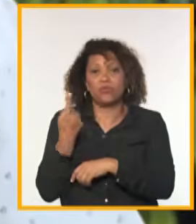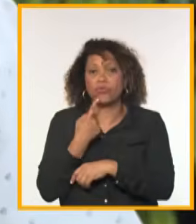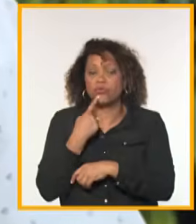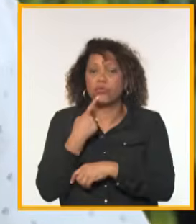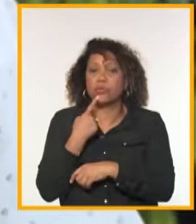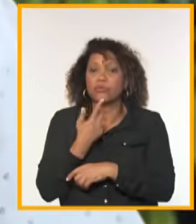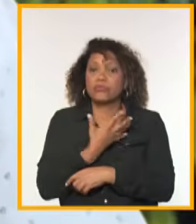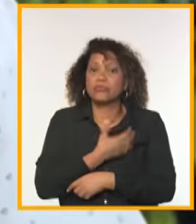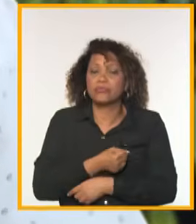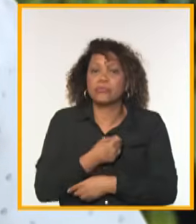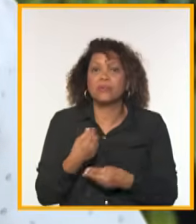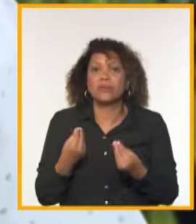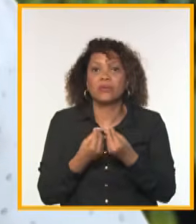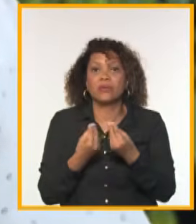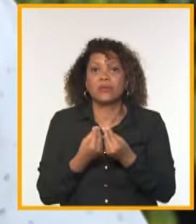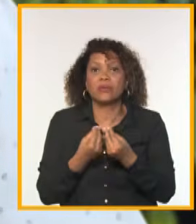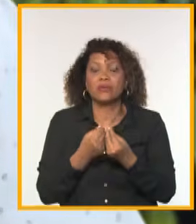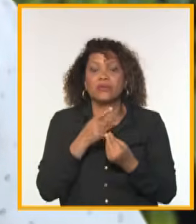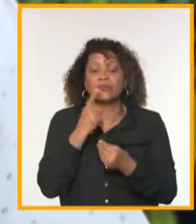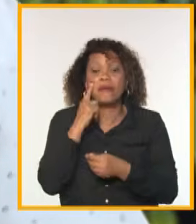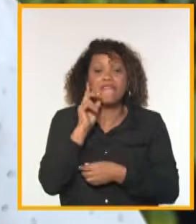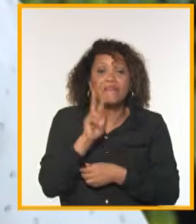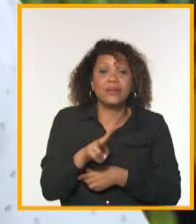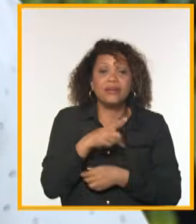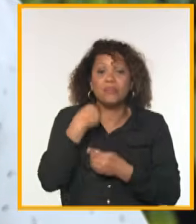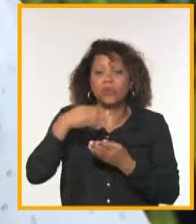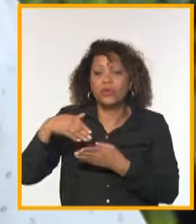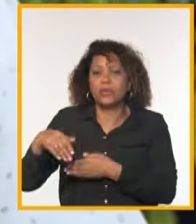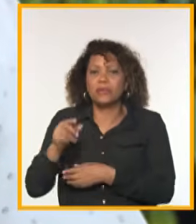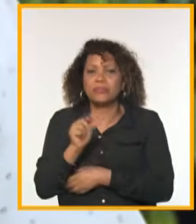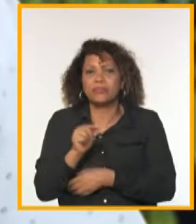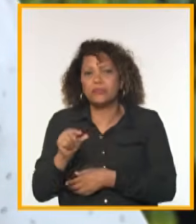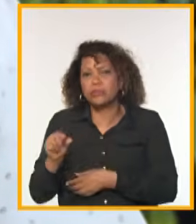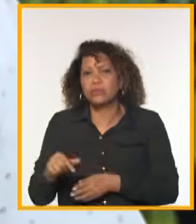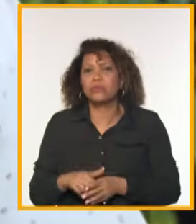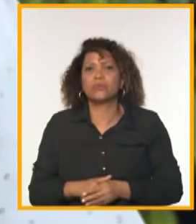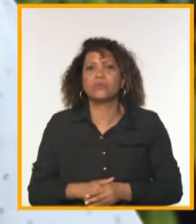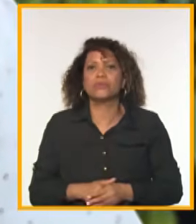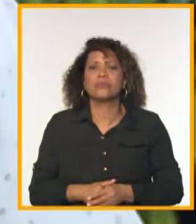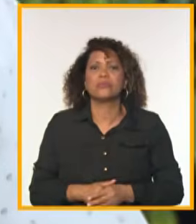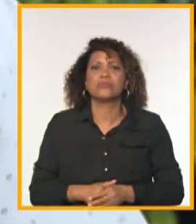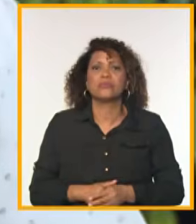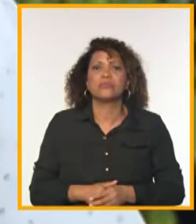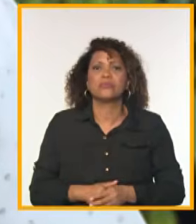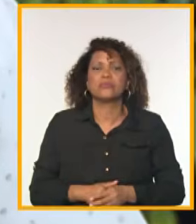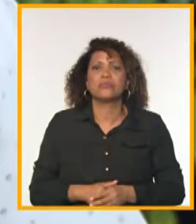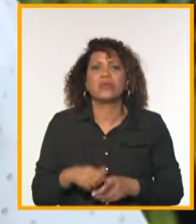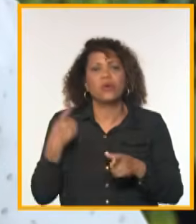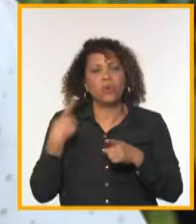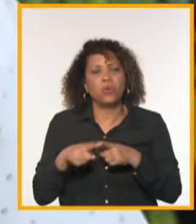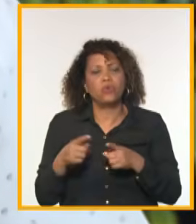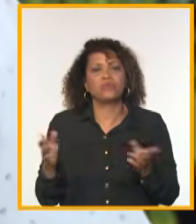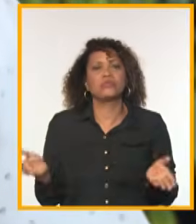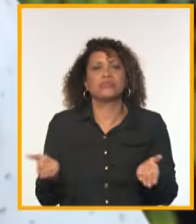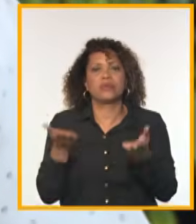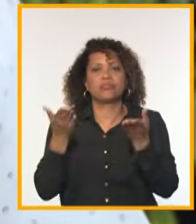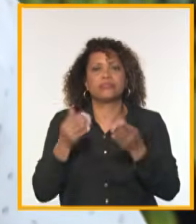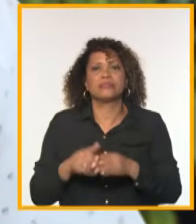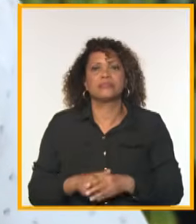de acompañar a morir a muchos, a salir de escollos otros y ¿por qué